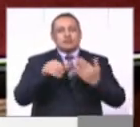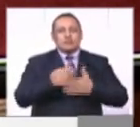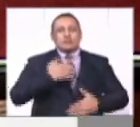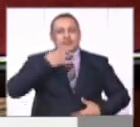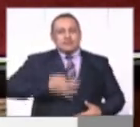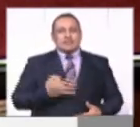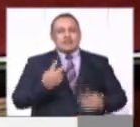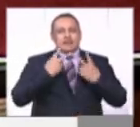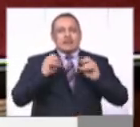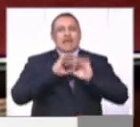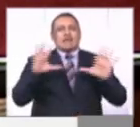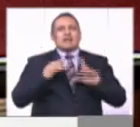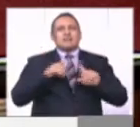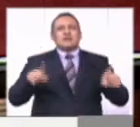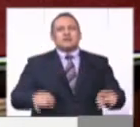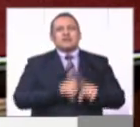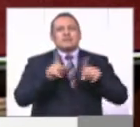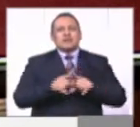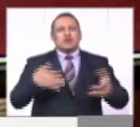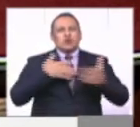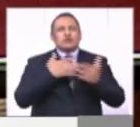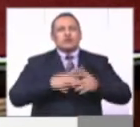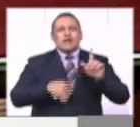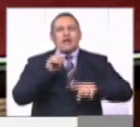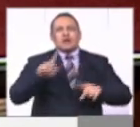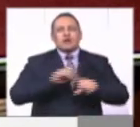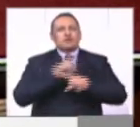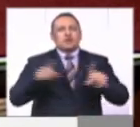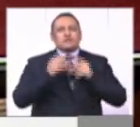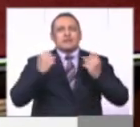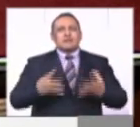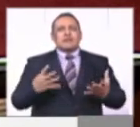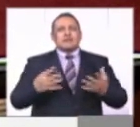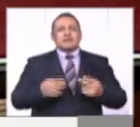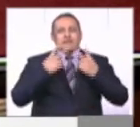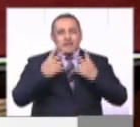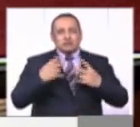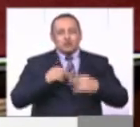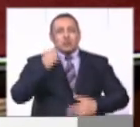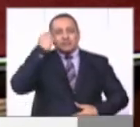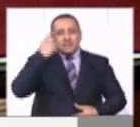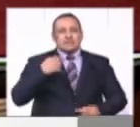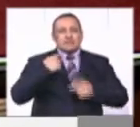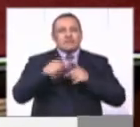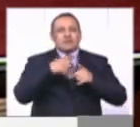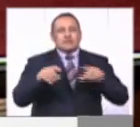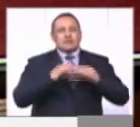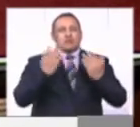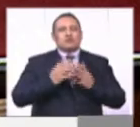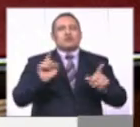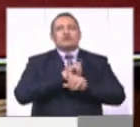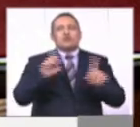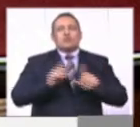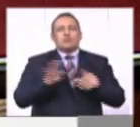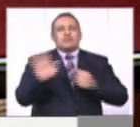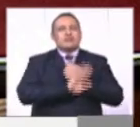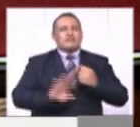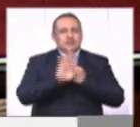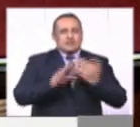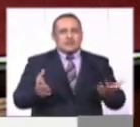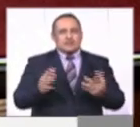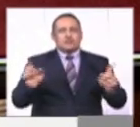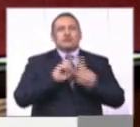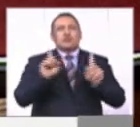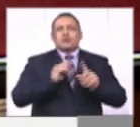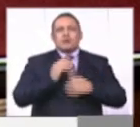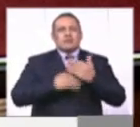obvia pero se estaba atacando algo que no estaba bien y eso lo comprenden todos los congresistas no podemos defender eso no